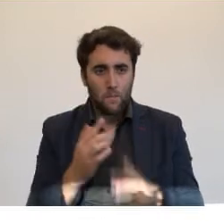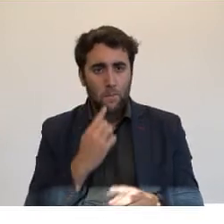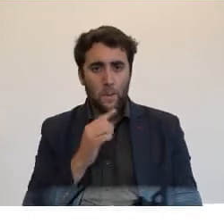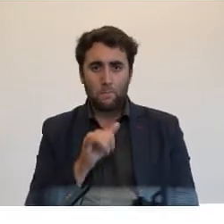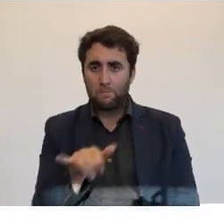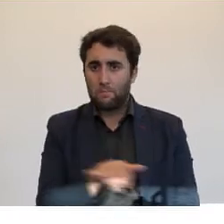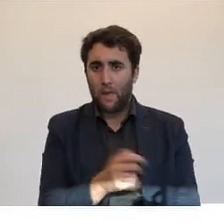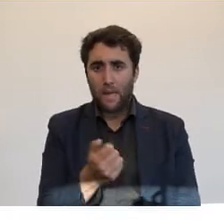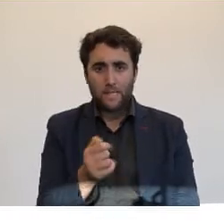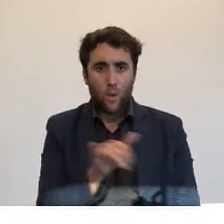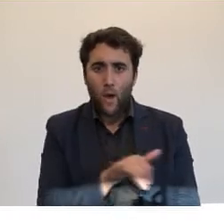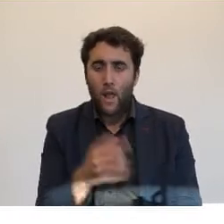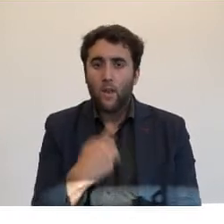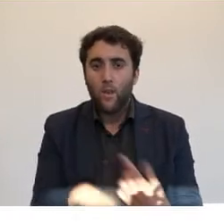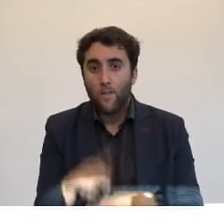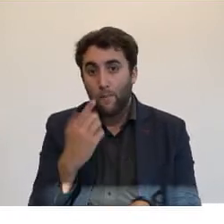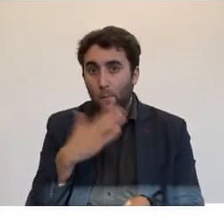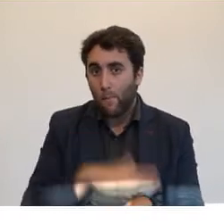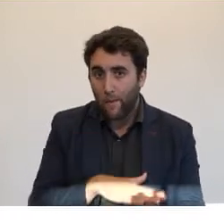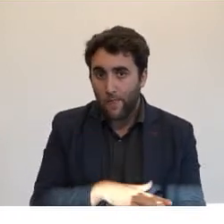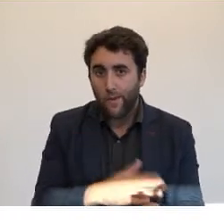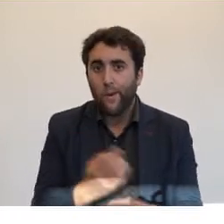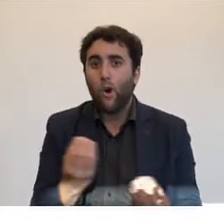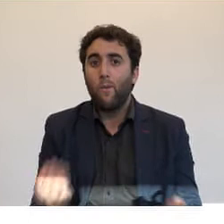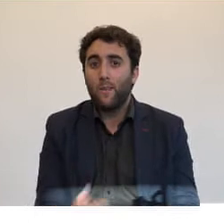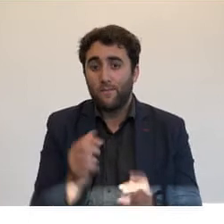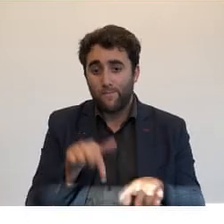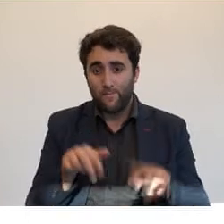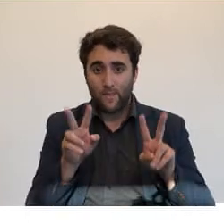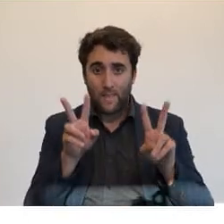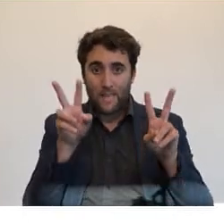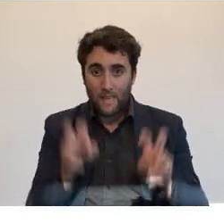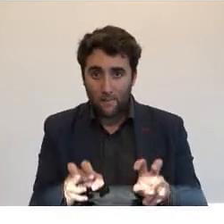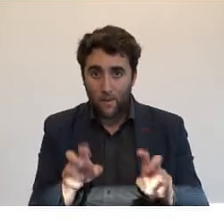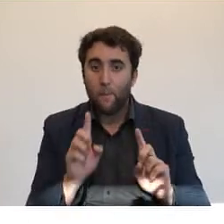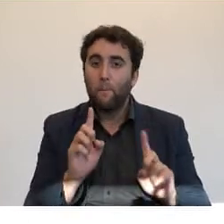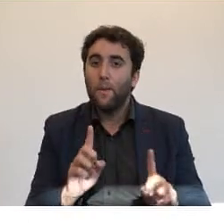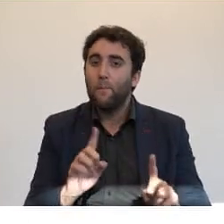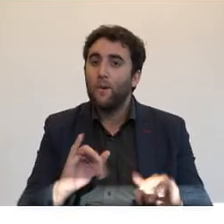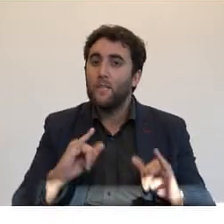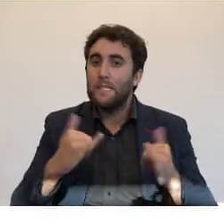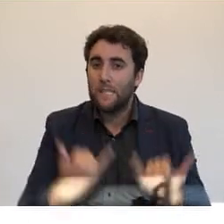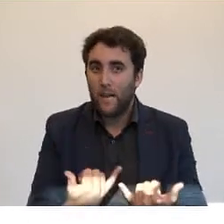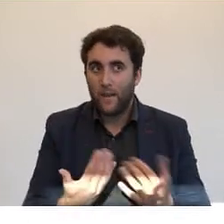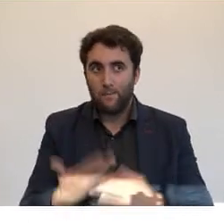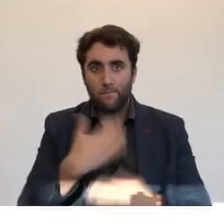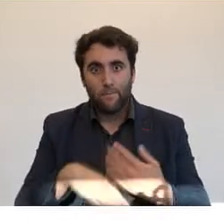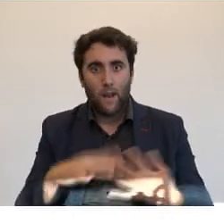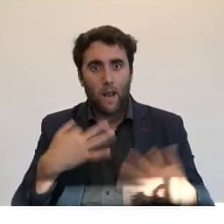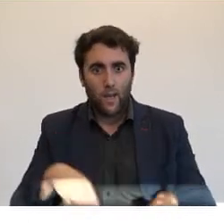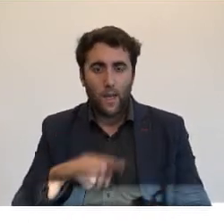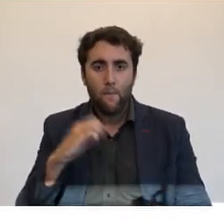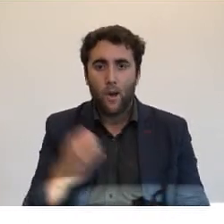este contexto, y es algo muy importante para el tema que hoy nos ocupa, porque el impacto que ha tenido ha sido crucial, en